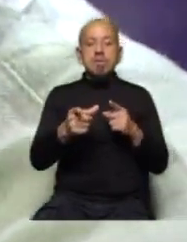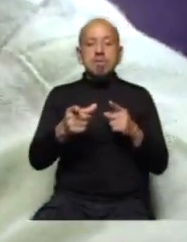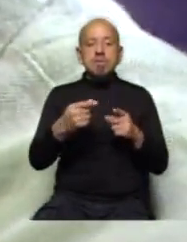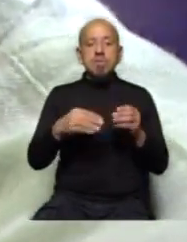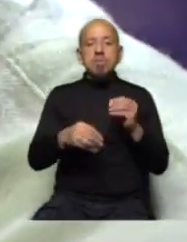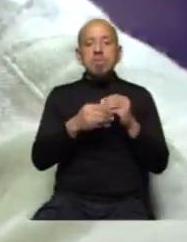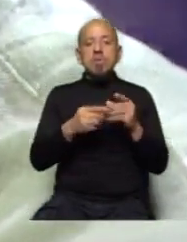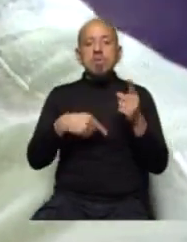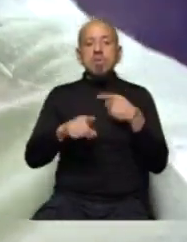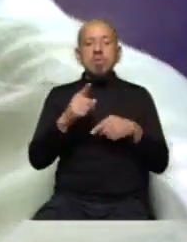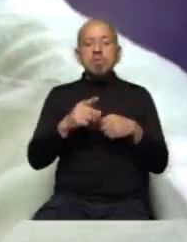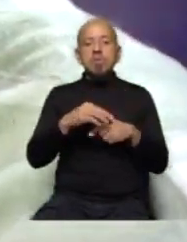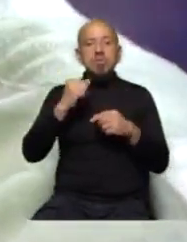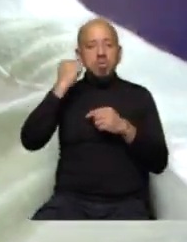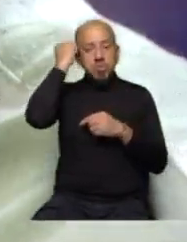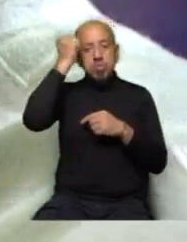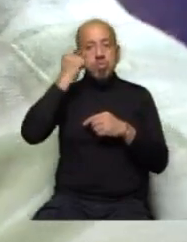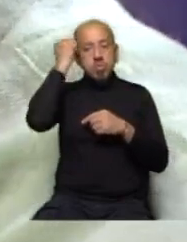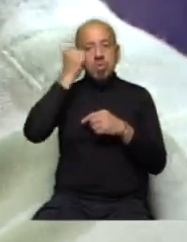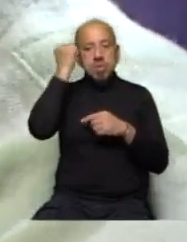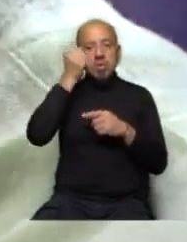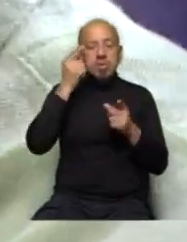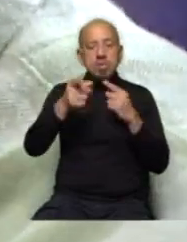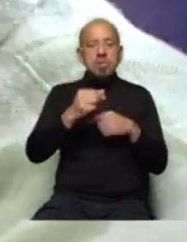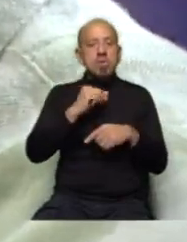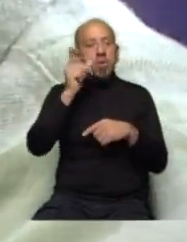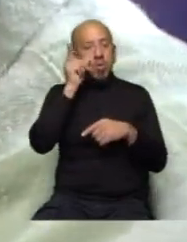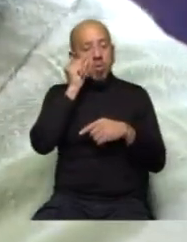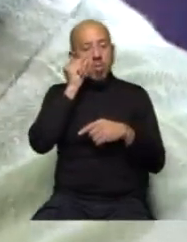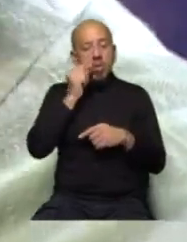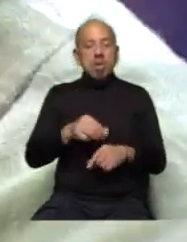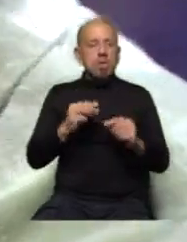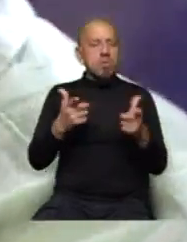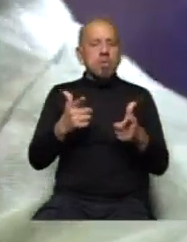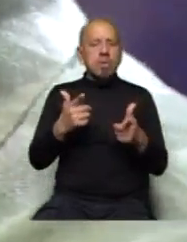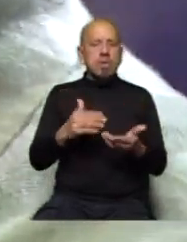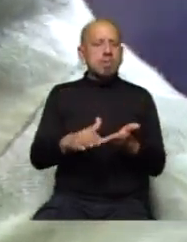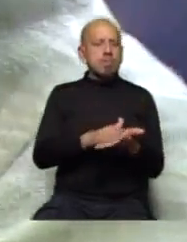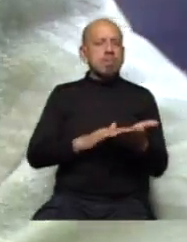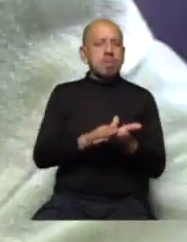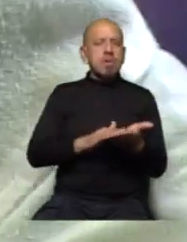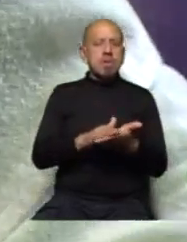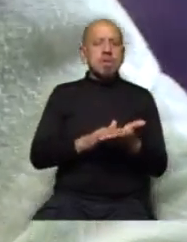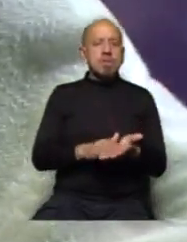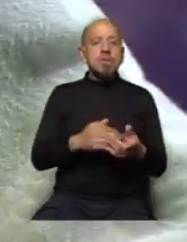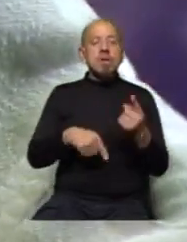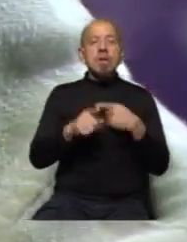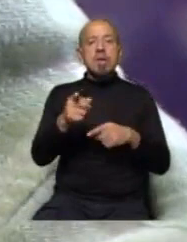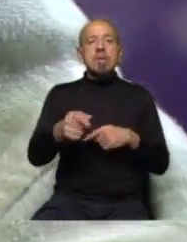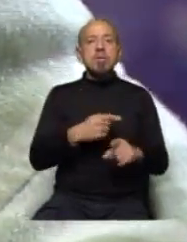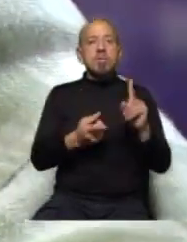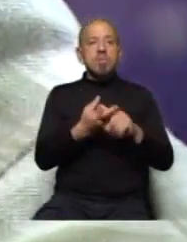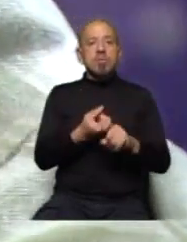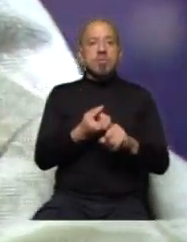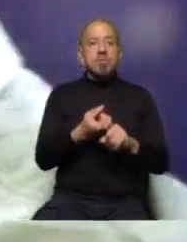velo sobre sus antiguos sueños y aún vivía dormida en la casa hostil sin querer pensar en nada hasta que llegaba su